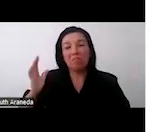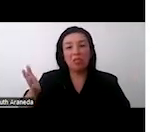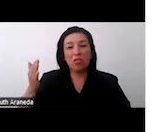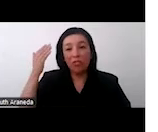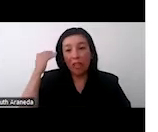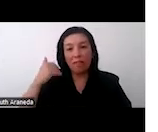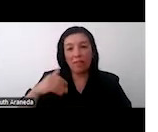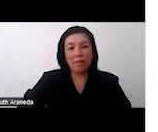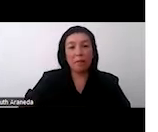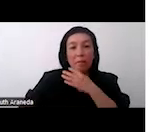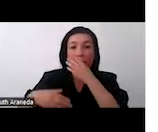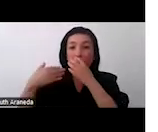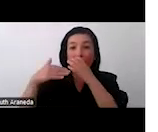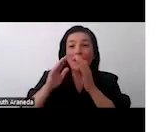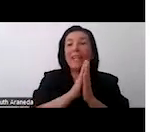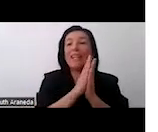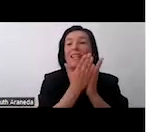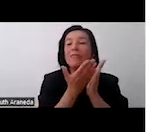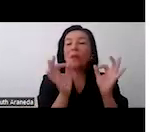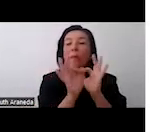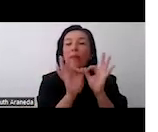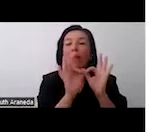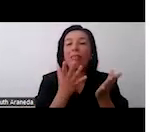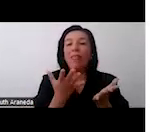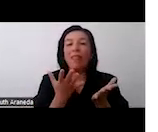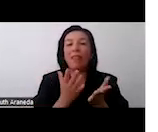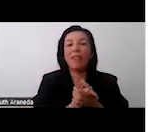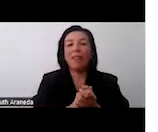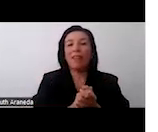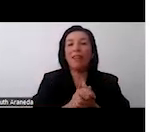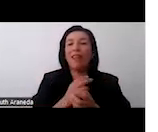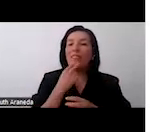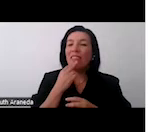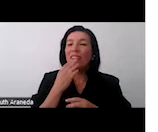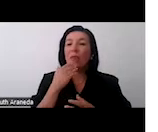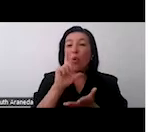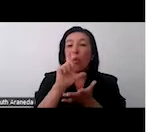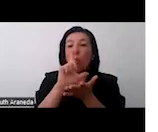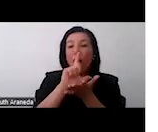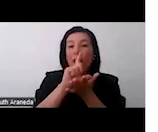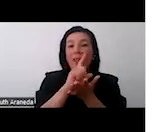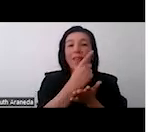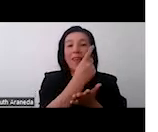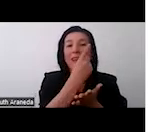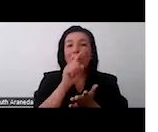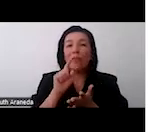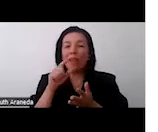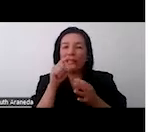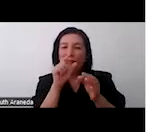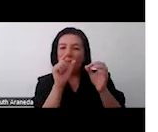Aparte, el libro habla también sobre el comportamiento, el hábitat de cada ave mediante una ficha